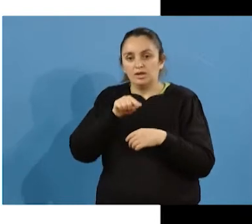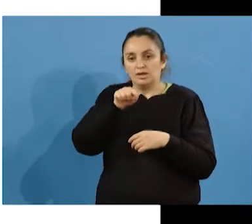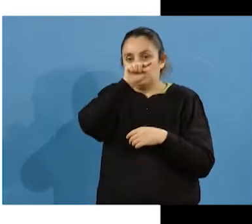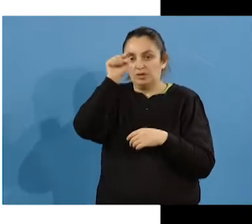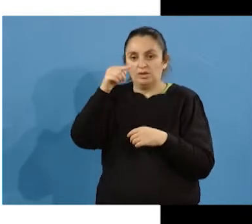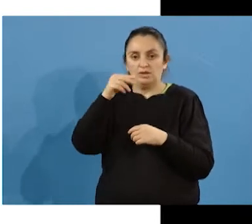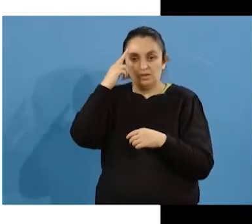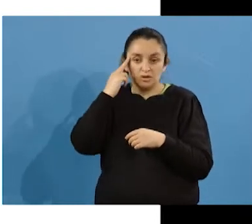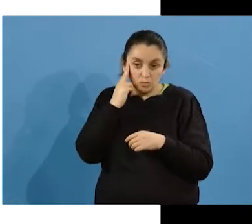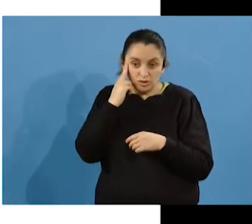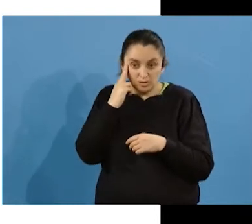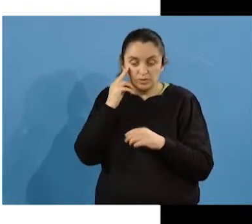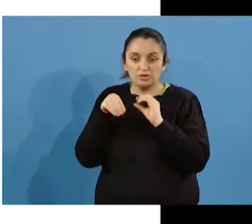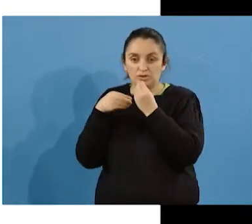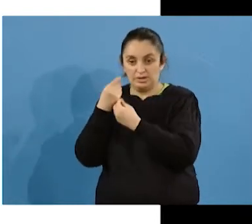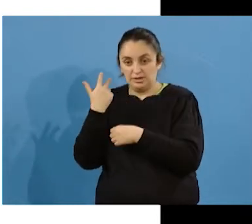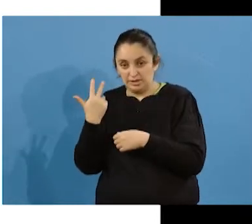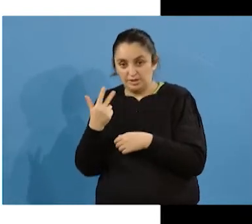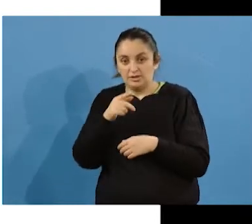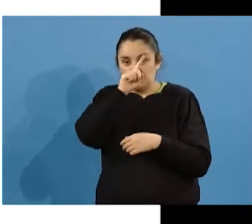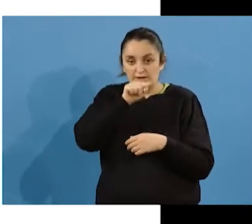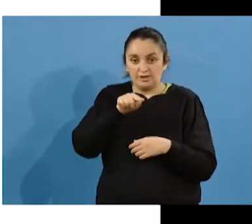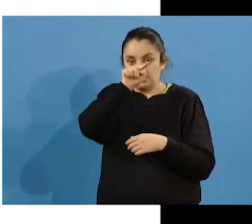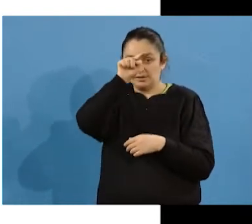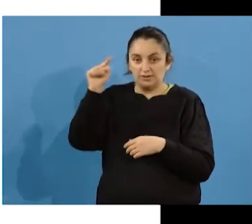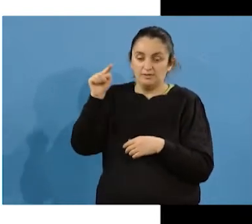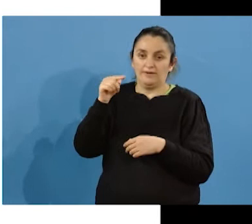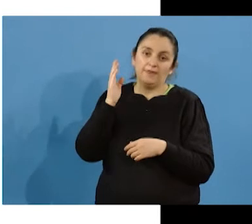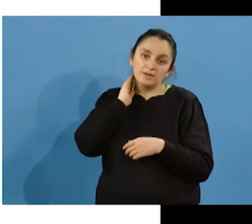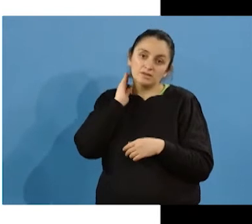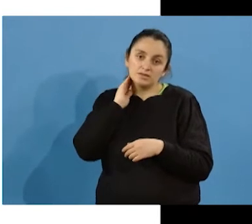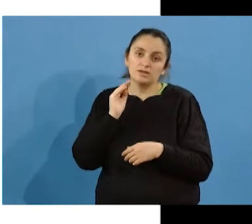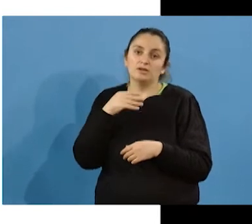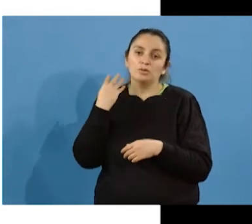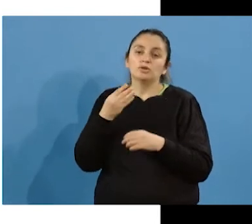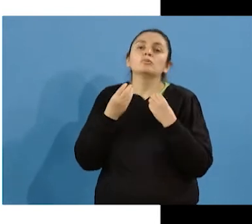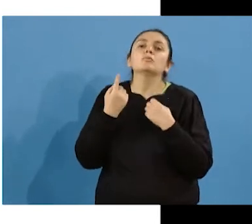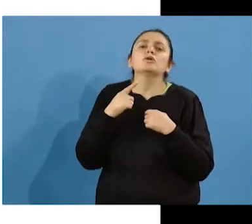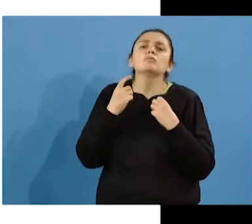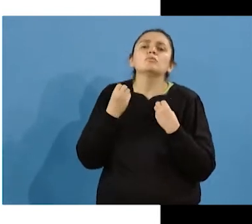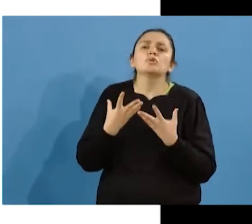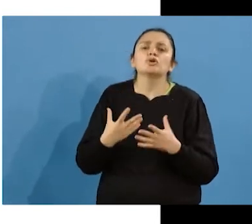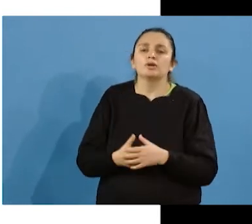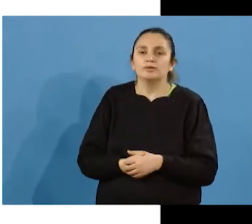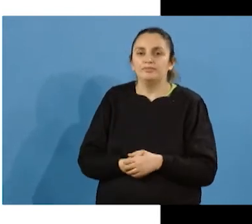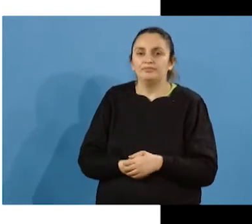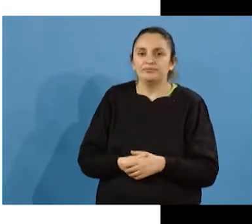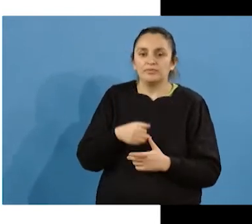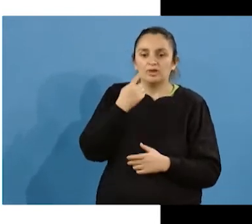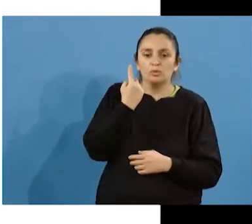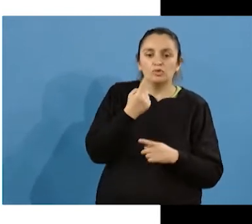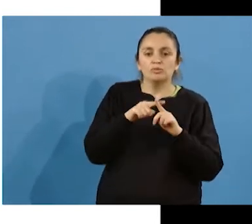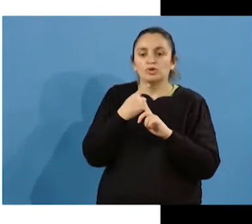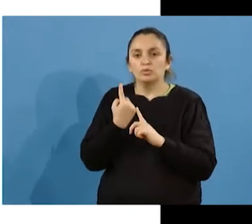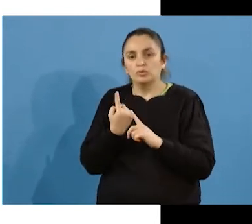de 9 straits la raíz cuadrada de 16 es 4 pero por qué porque uno por uno es